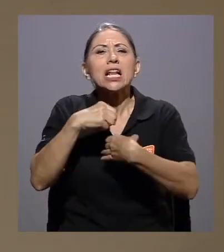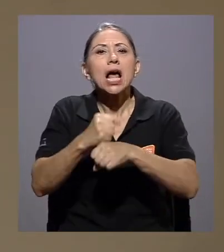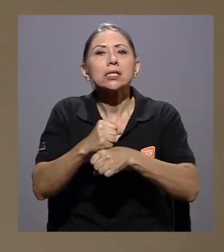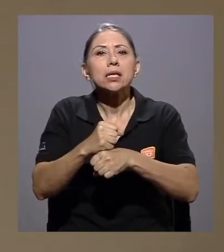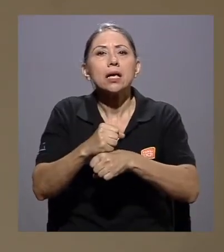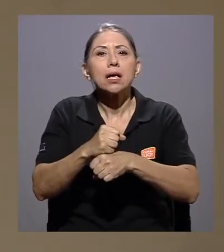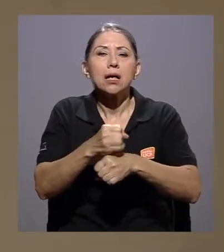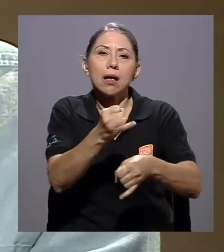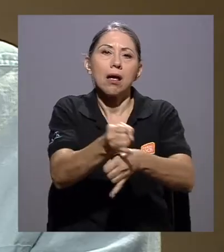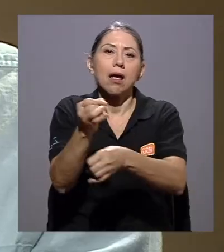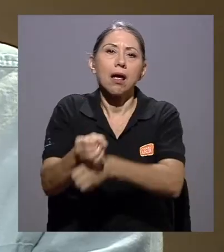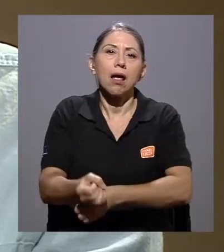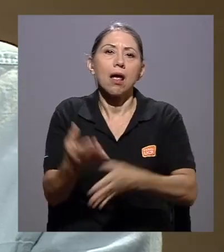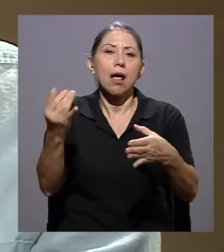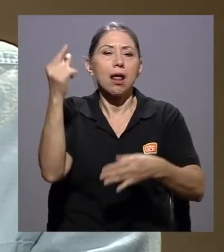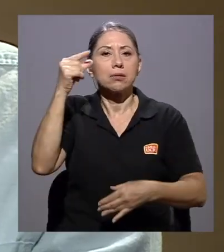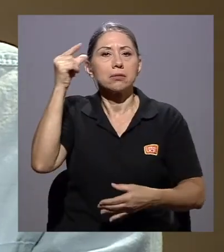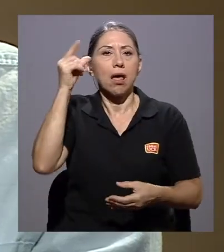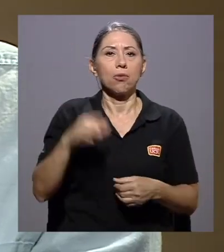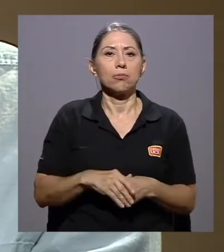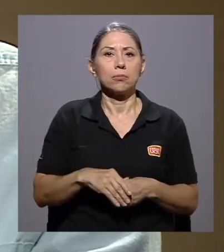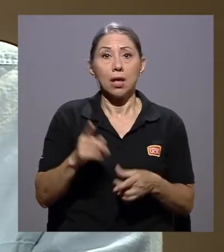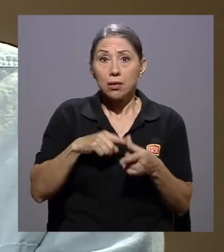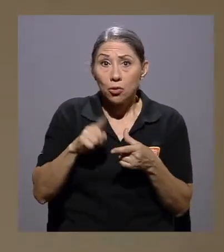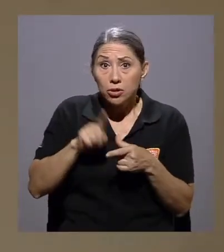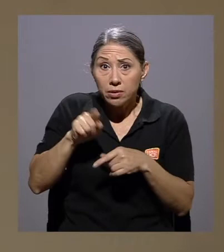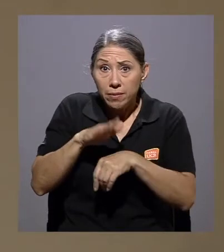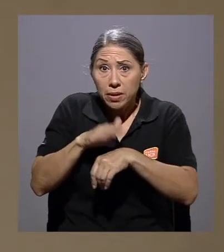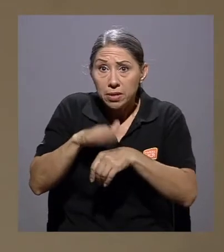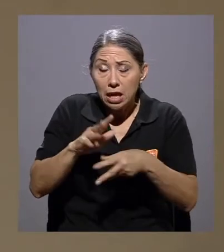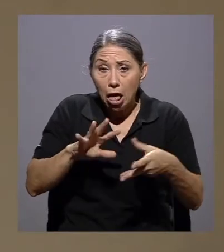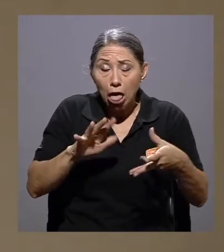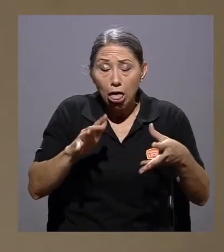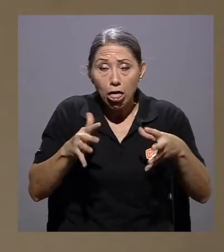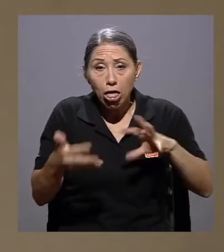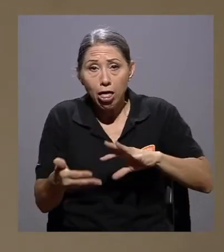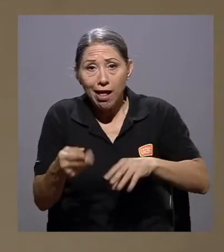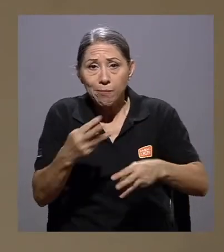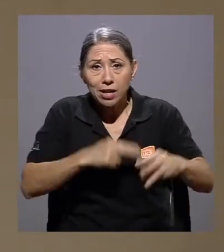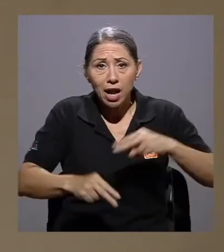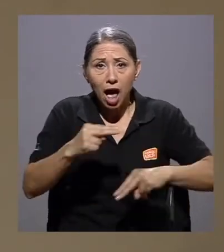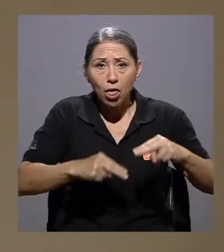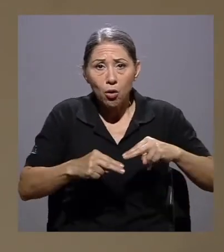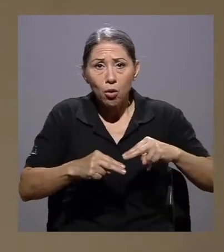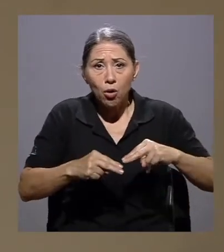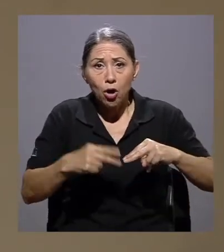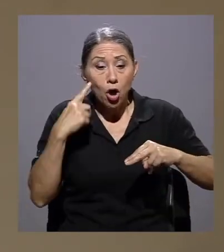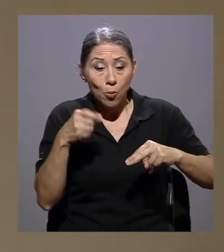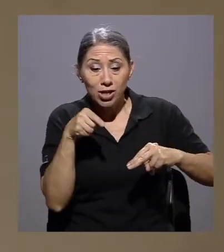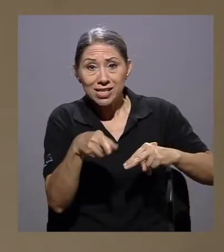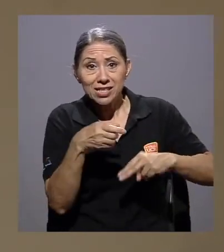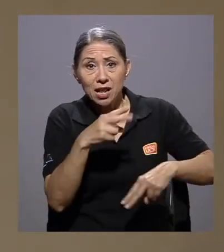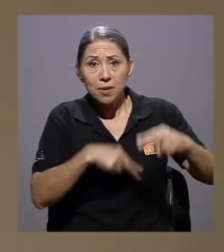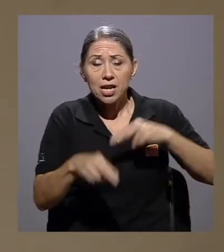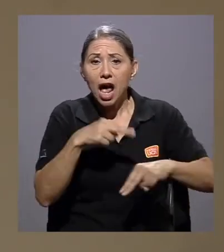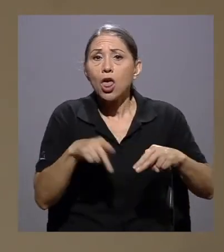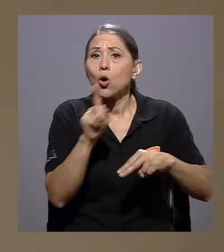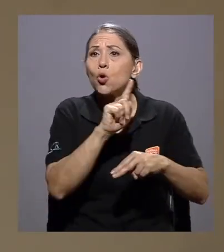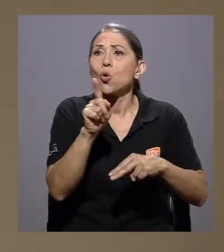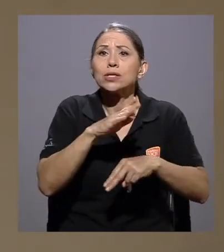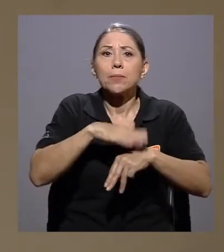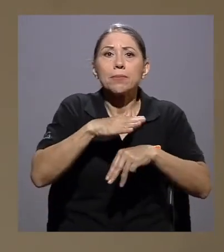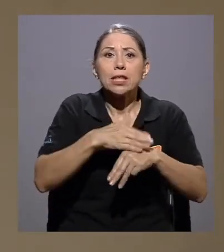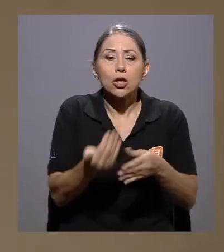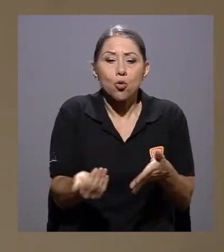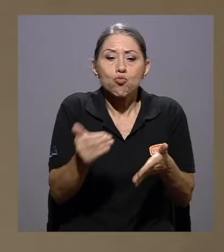Entonces hay que permitir las distorsiones al mercado, porque si el mercado no está permitiendo la asignación en términos de distribución